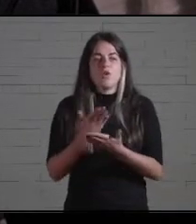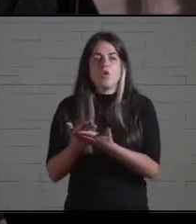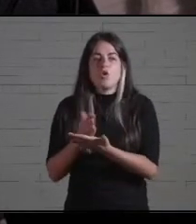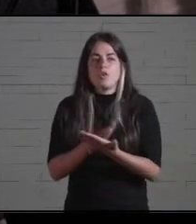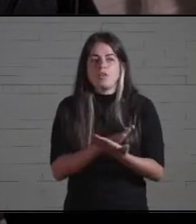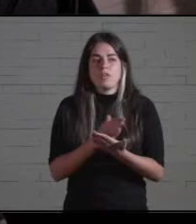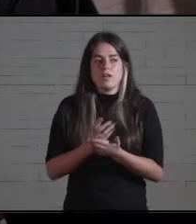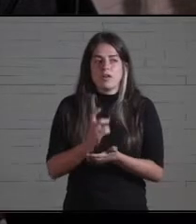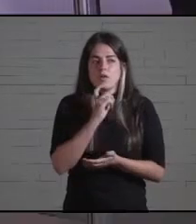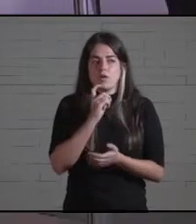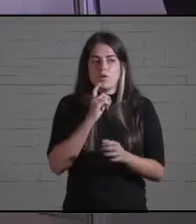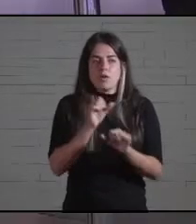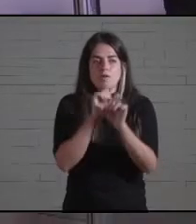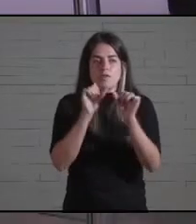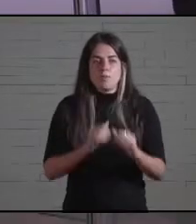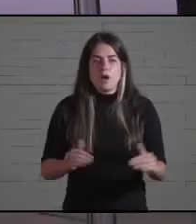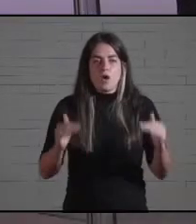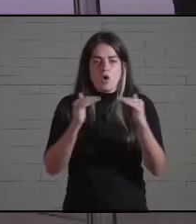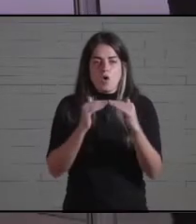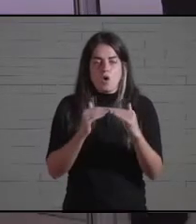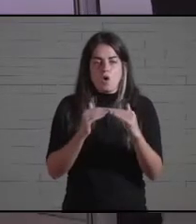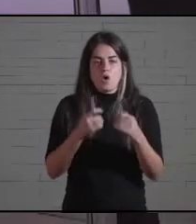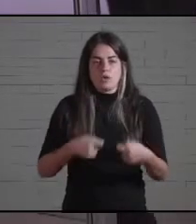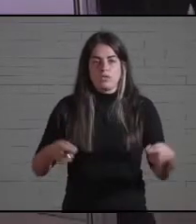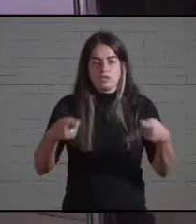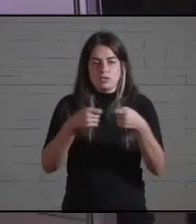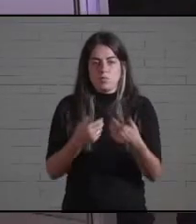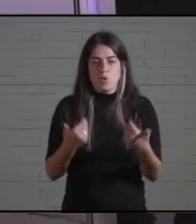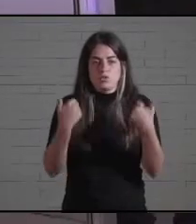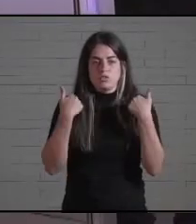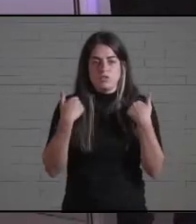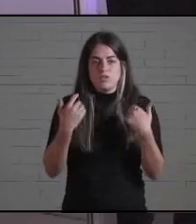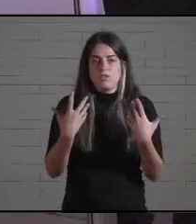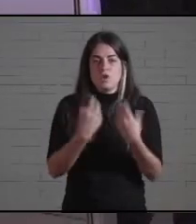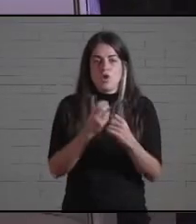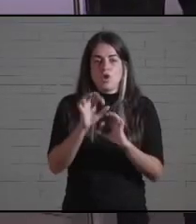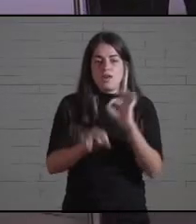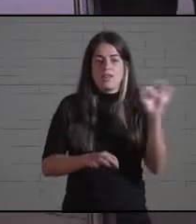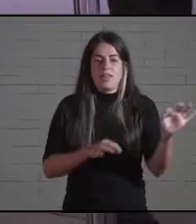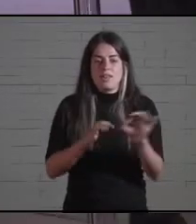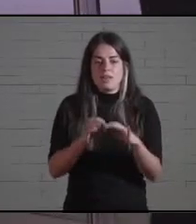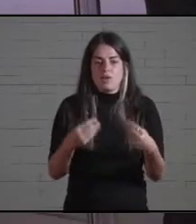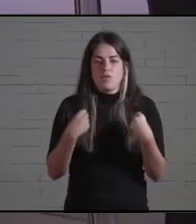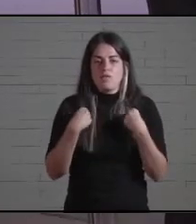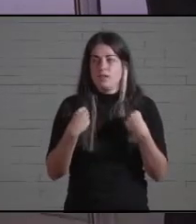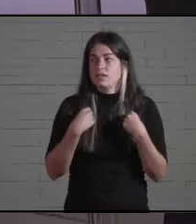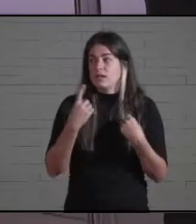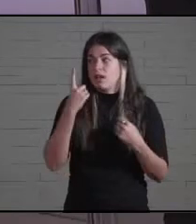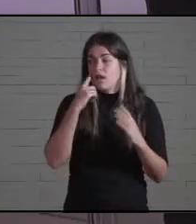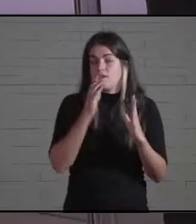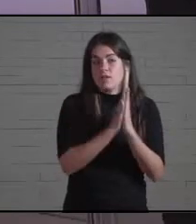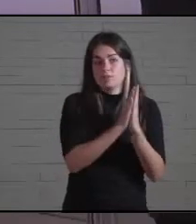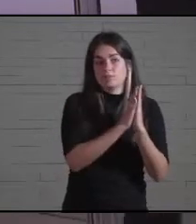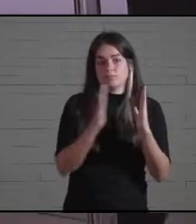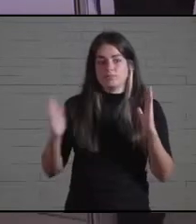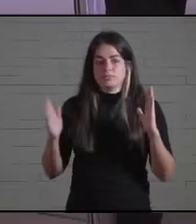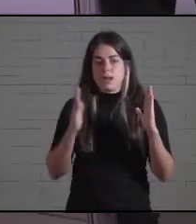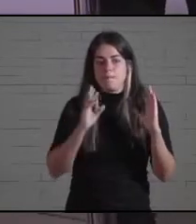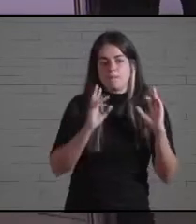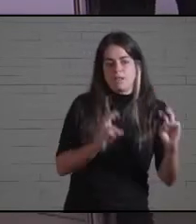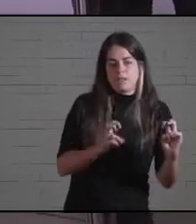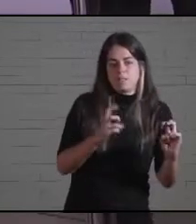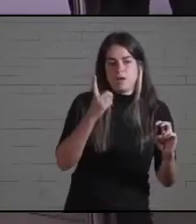de forma corresponsable o no a lo largo del ciclo vital. Y empezamos por el inicio de la vida, los permisos